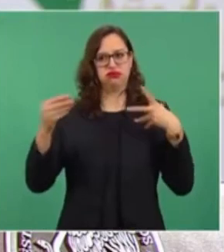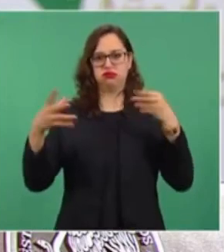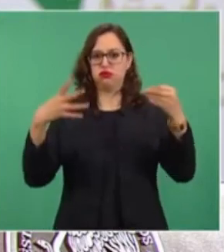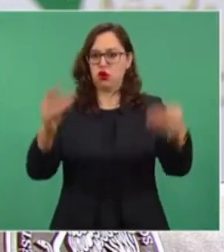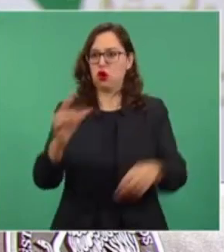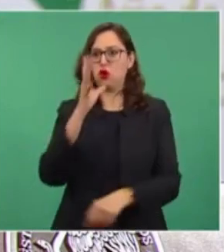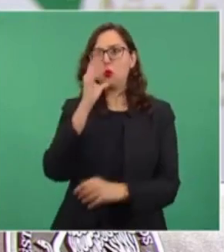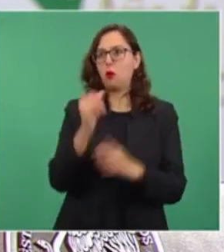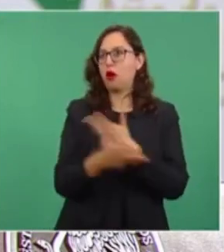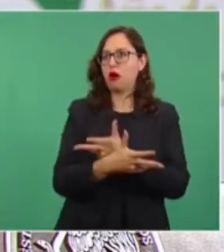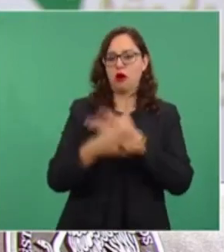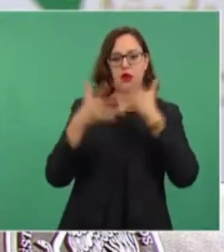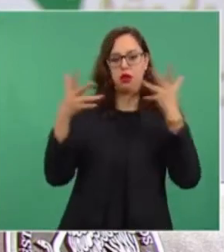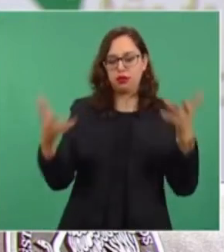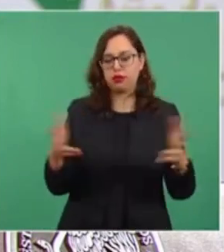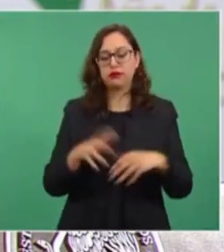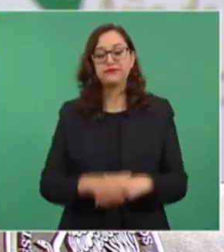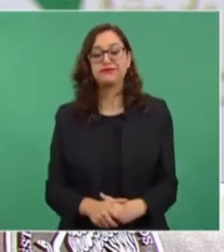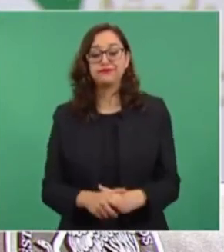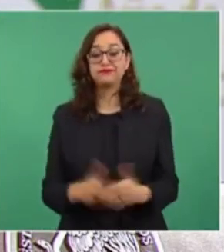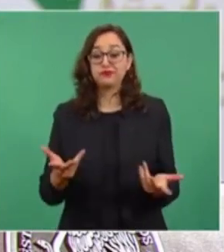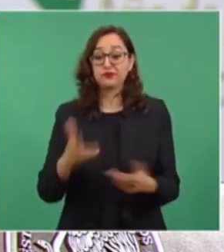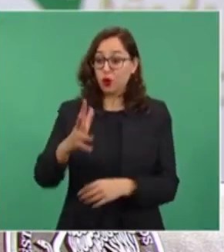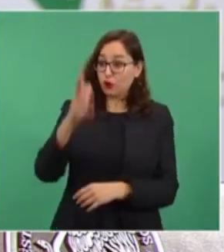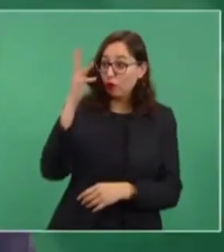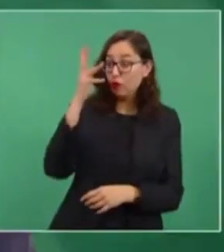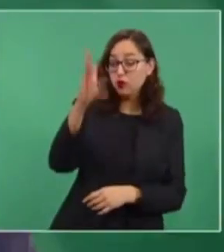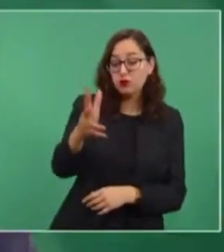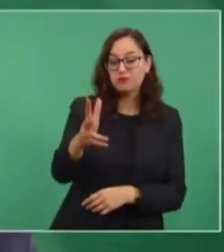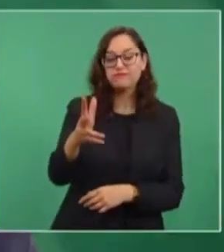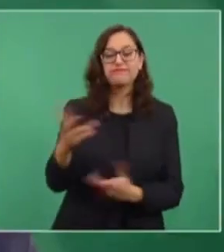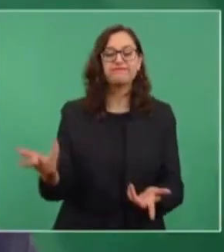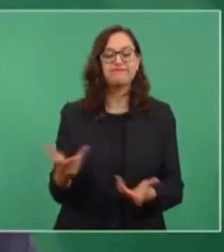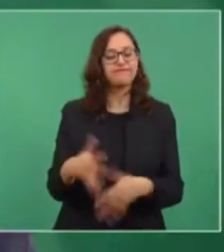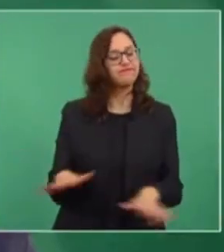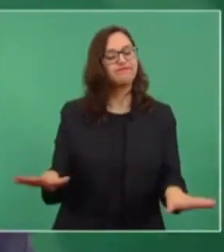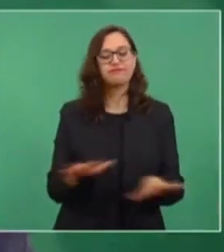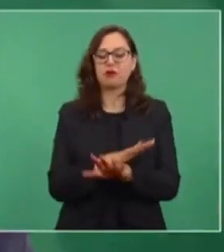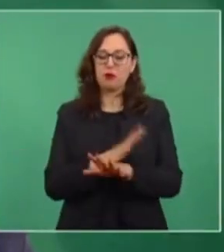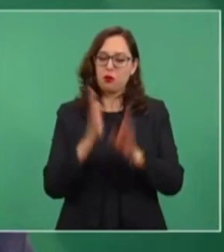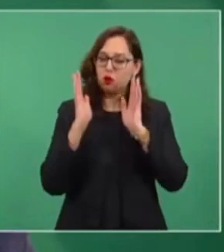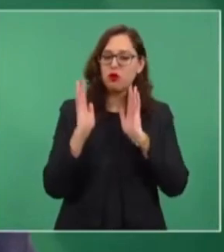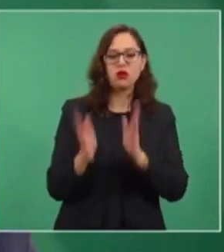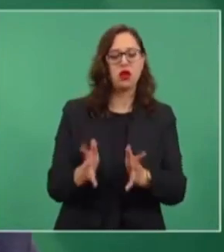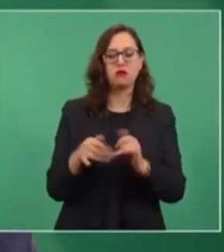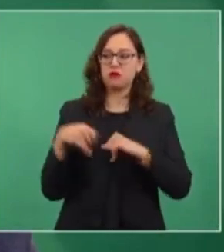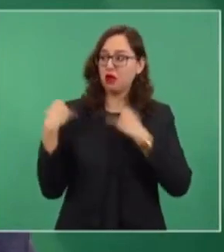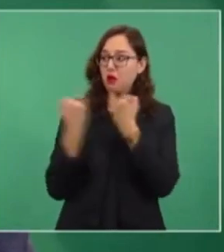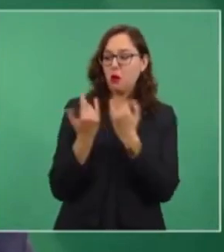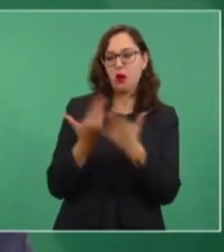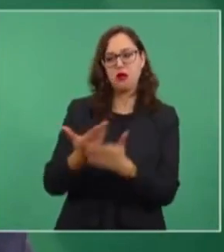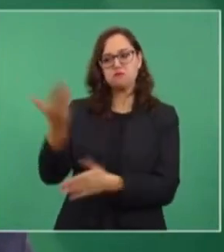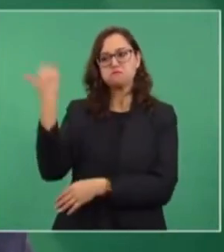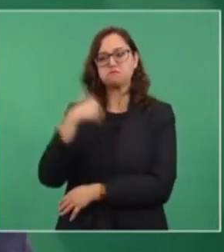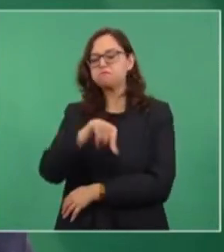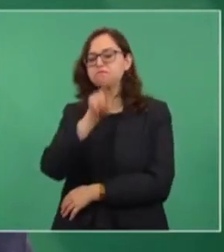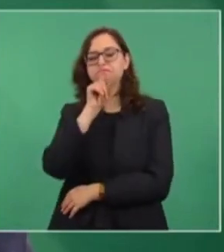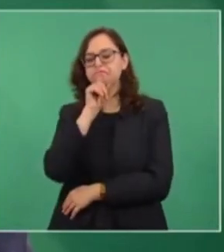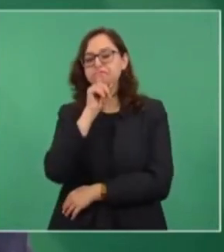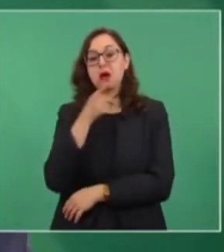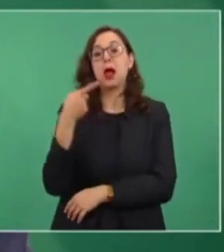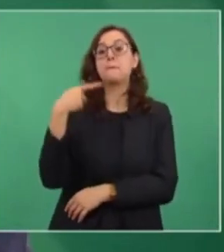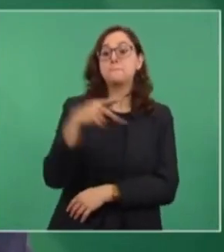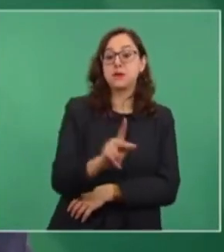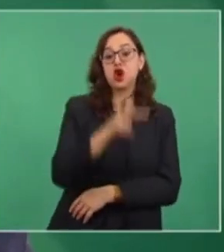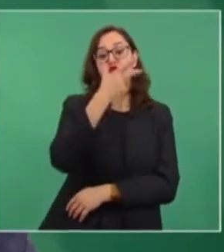ciudadanos. En el futuro, nada volverá a ser igual, pero nunca habrá un impedimento para reconocer a hombres y mujeres,